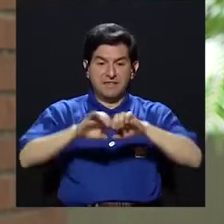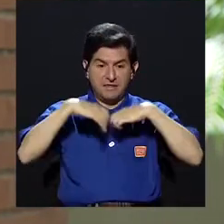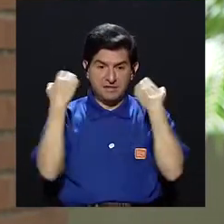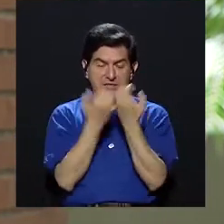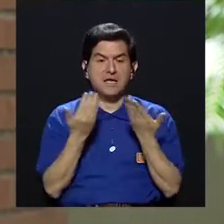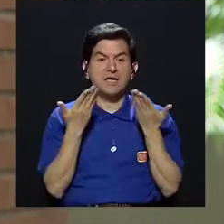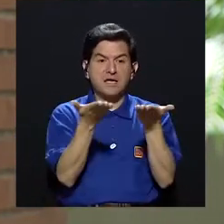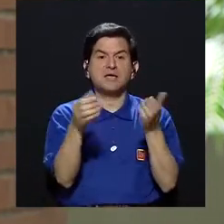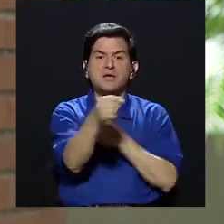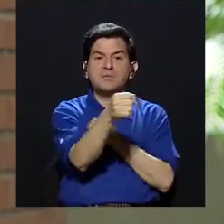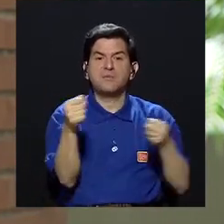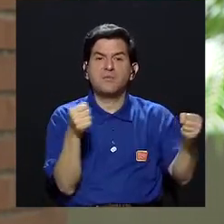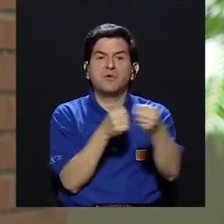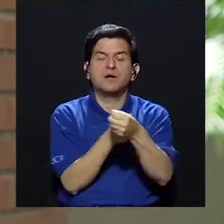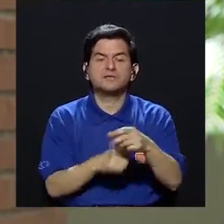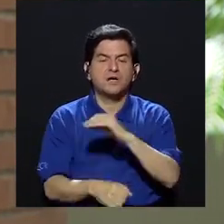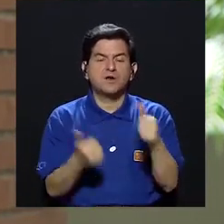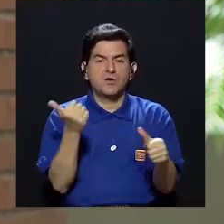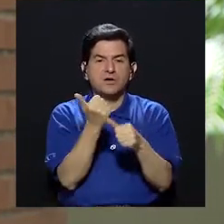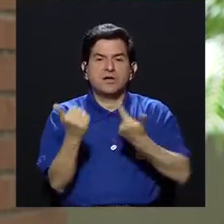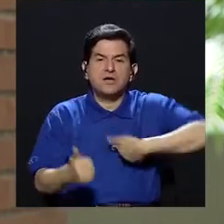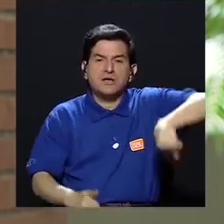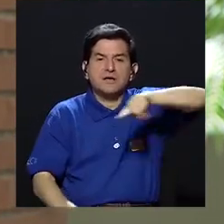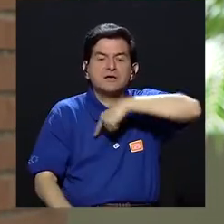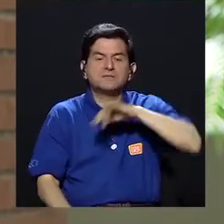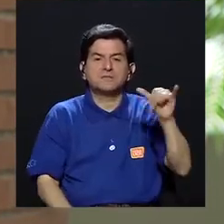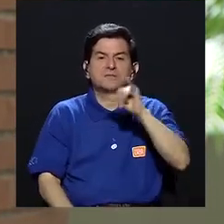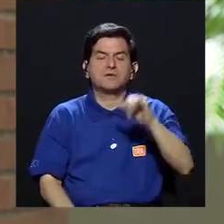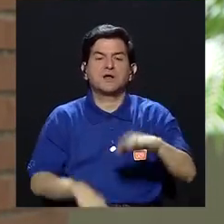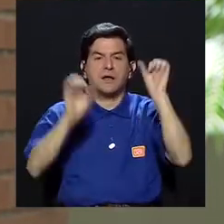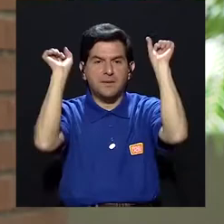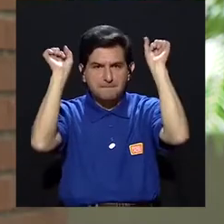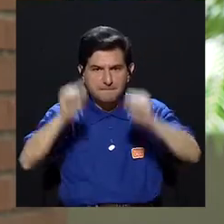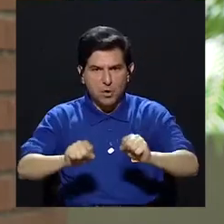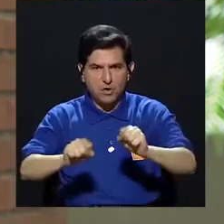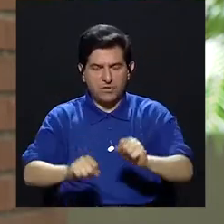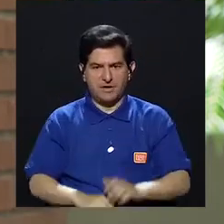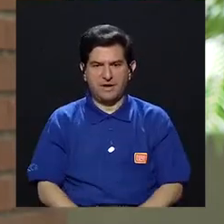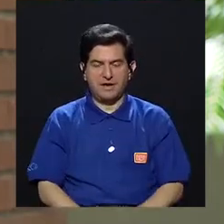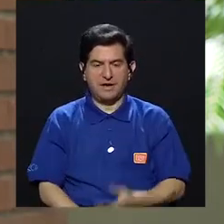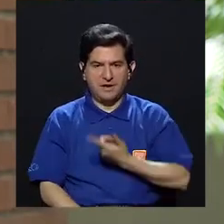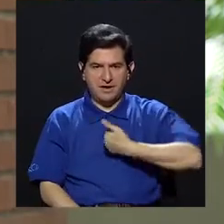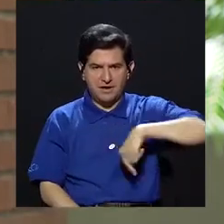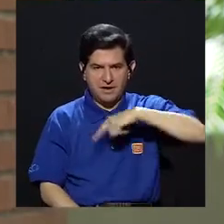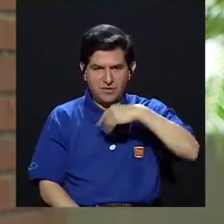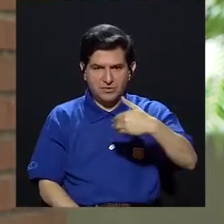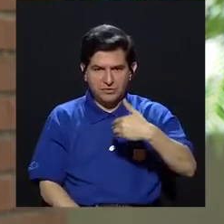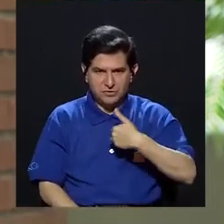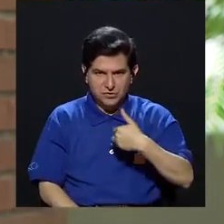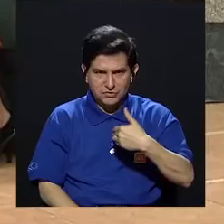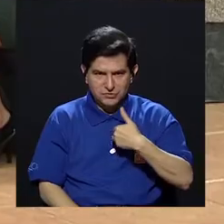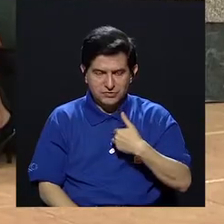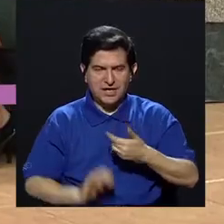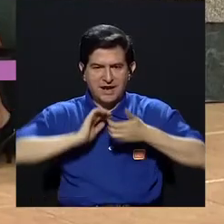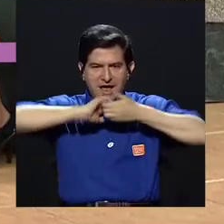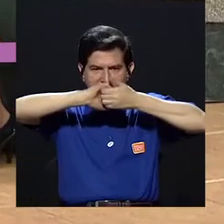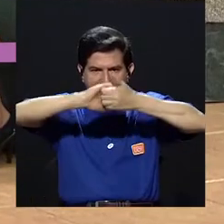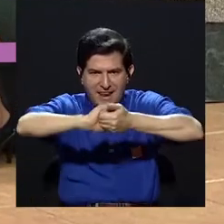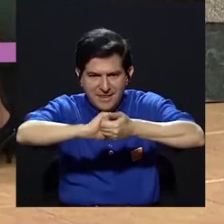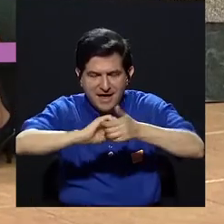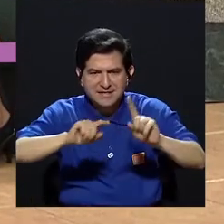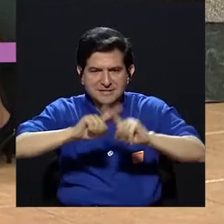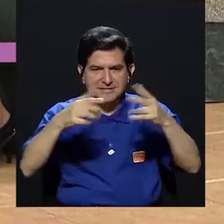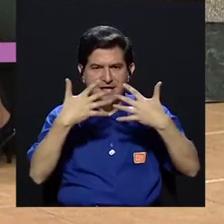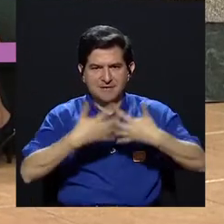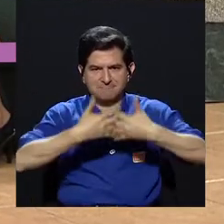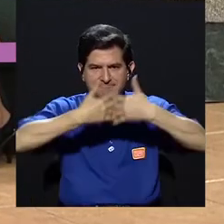el salón y con la asesoría nuestra también logramos nosotros tener alianzas con